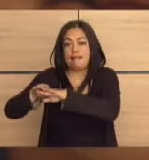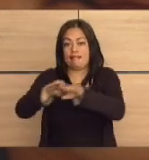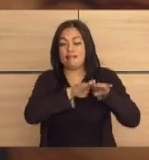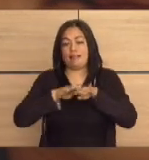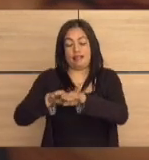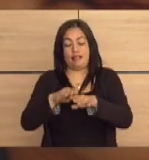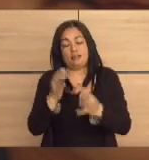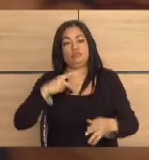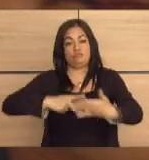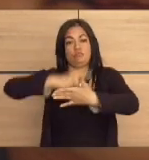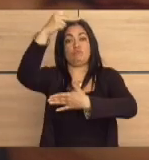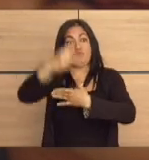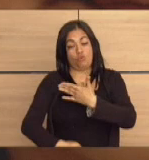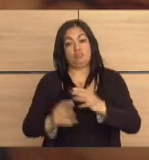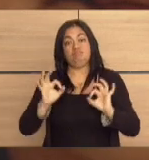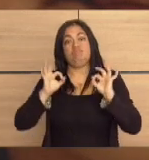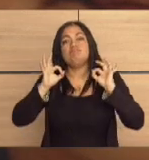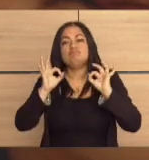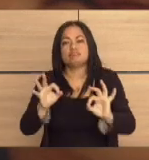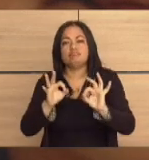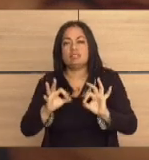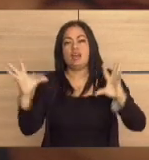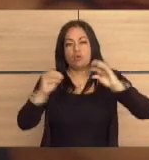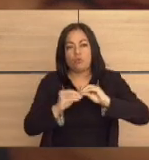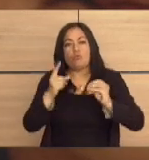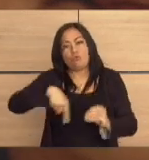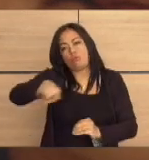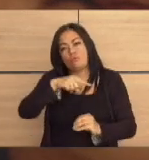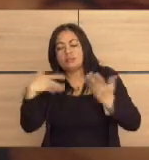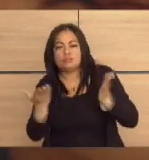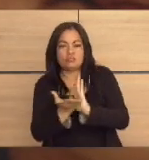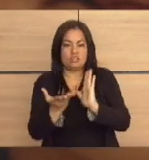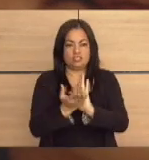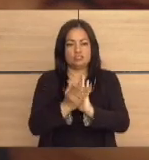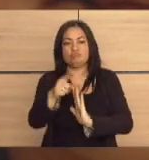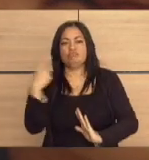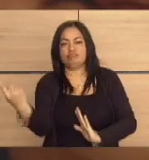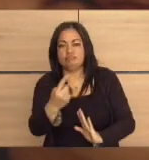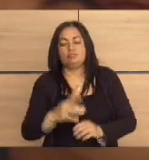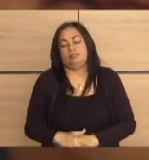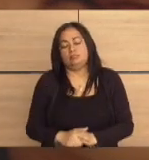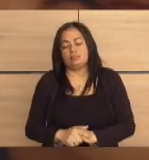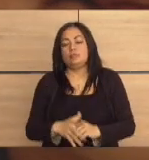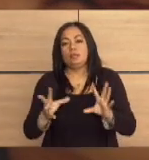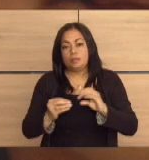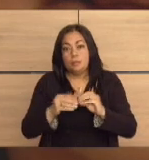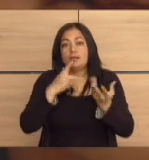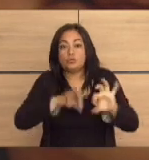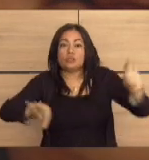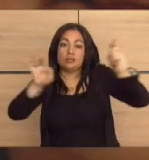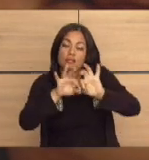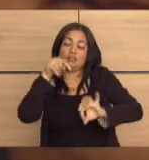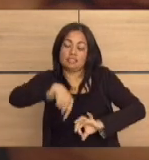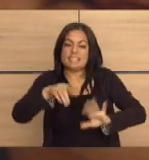robusto, intersectorial y que aborda toda la trayectoria educativa en materia de educación rural. Lo digo para entender la significancia de